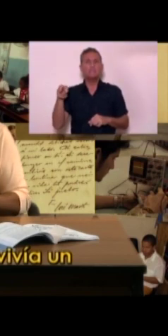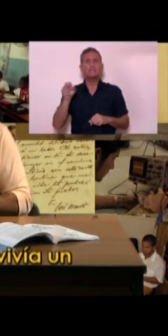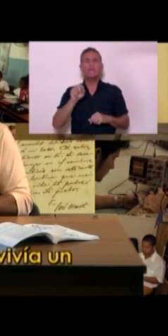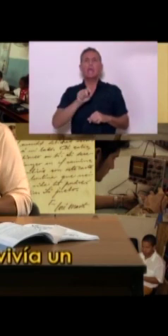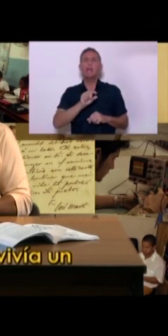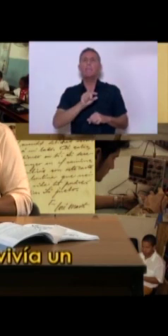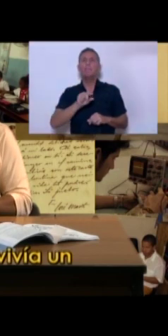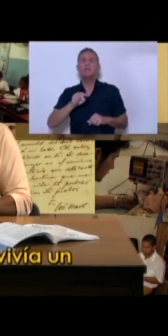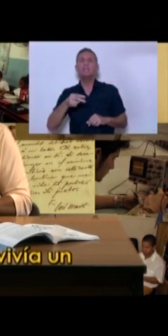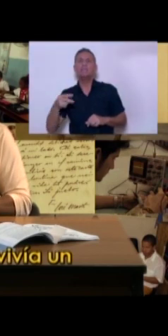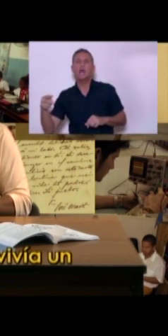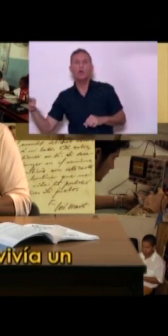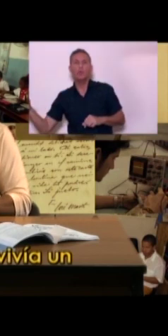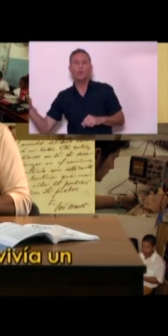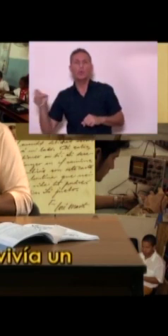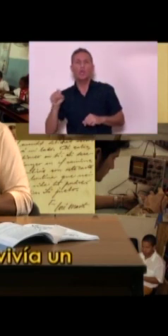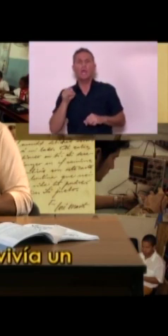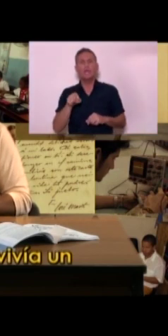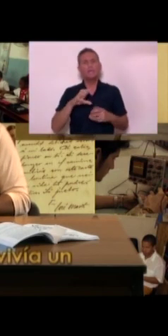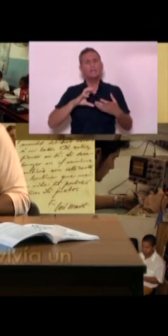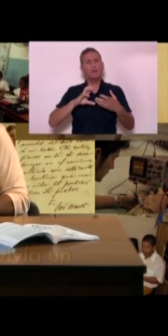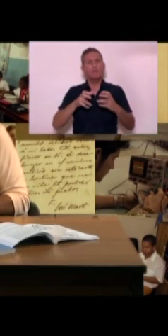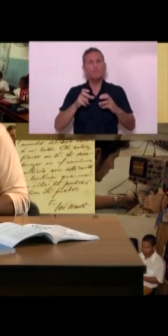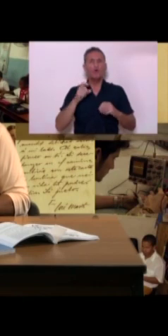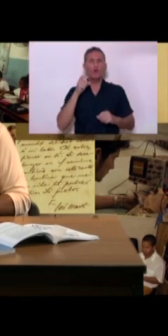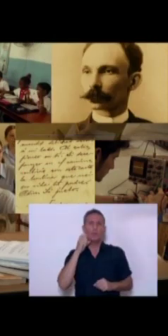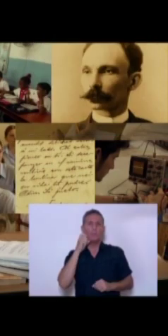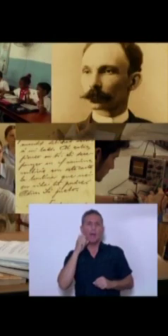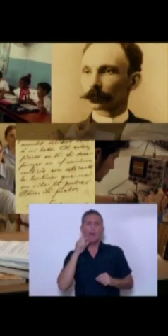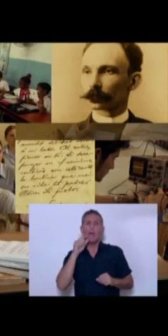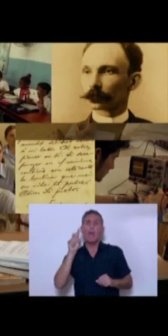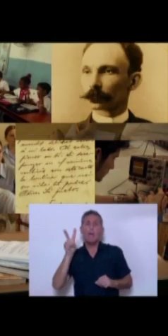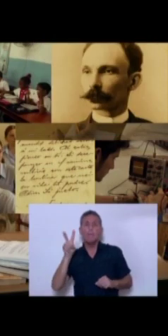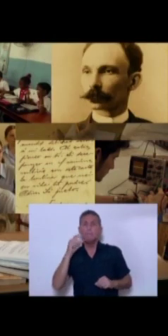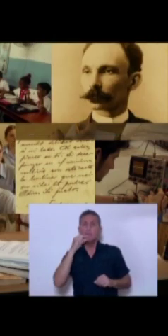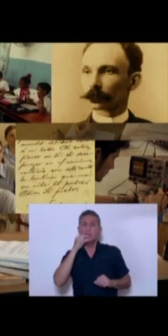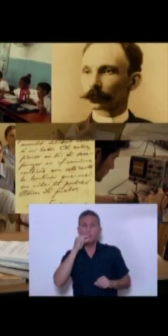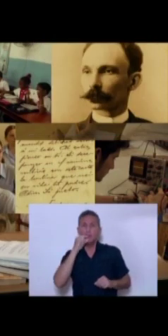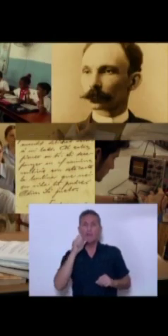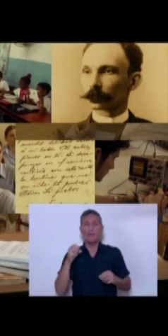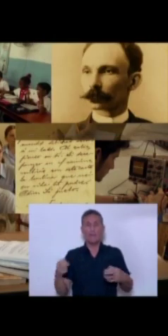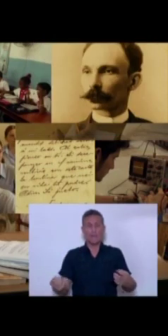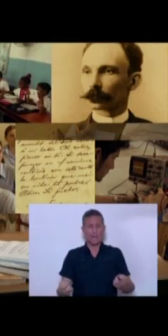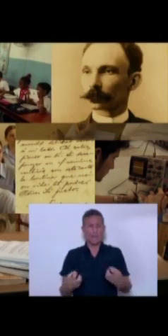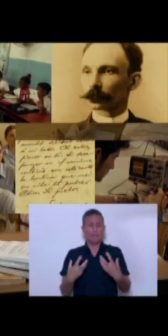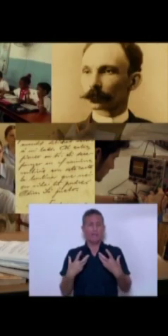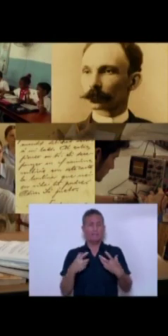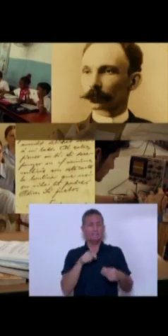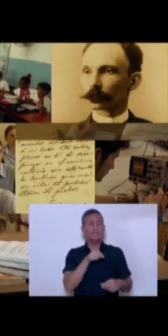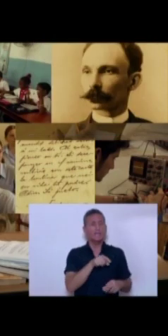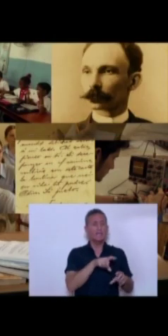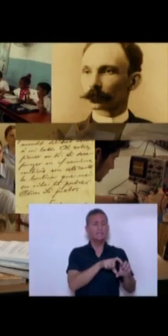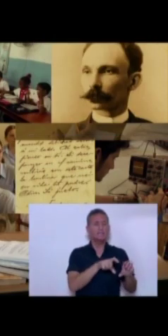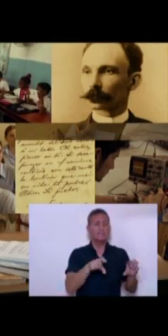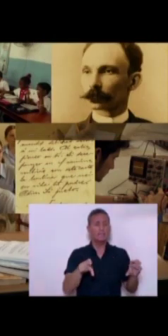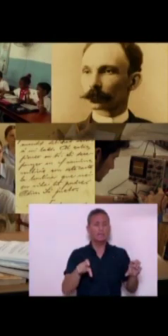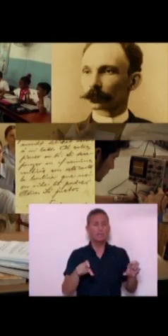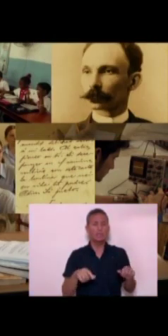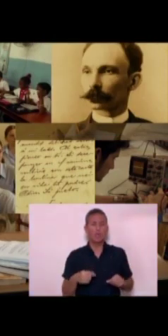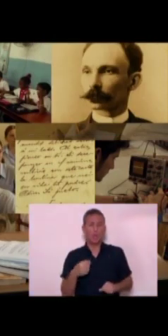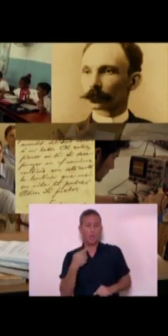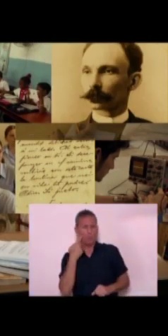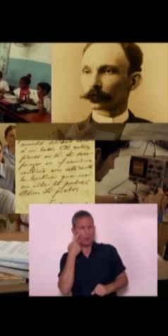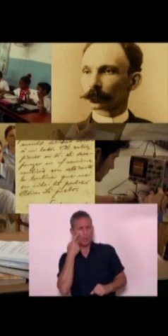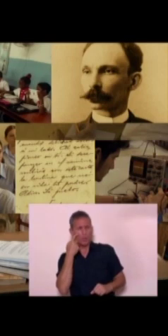predicado que contiene la forma verbal vivían. Esta forma verbal es una de las que aparece en el texto, pero